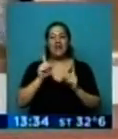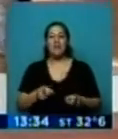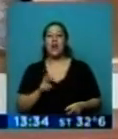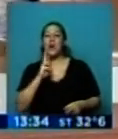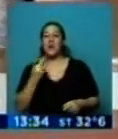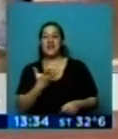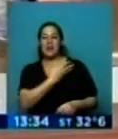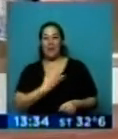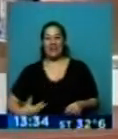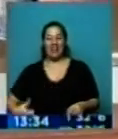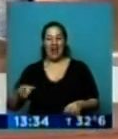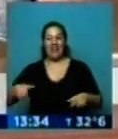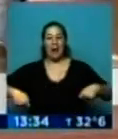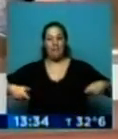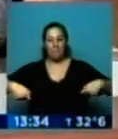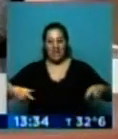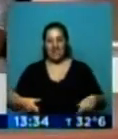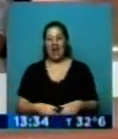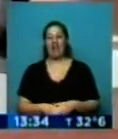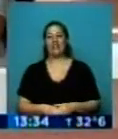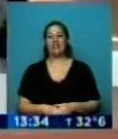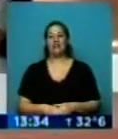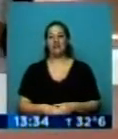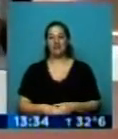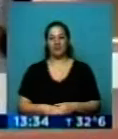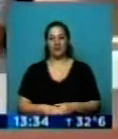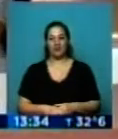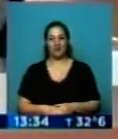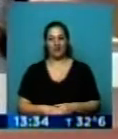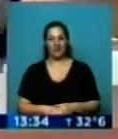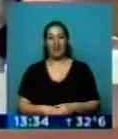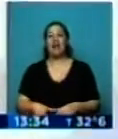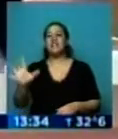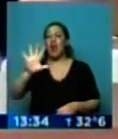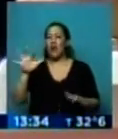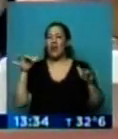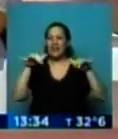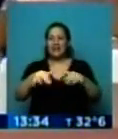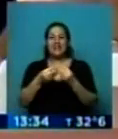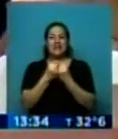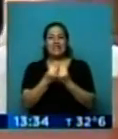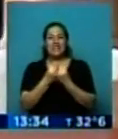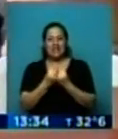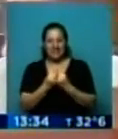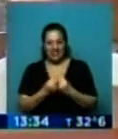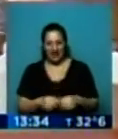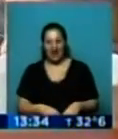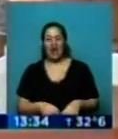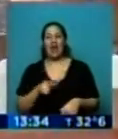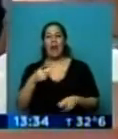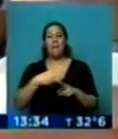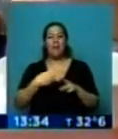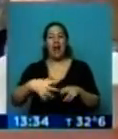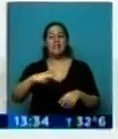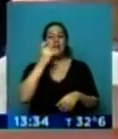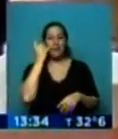Gabriela Michetti, así saludando a una verdadera multitud que se ha acercado a Plaza de